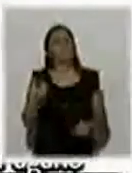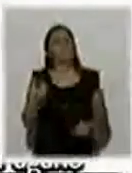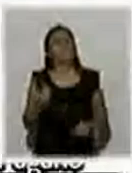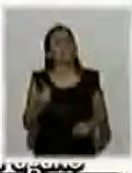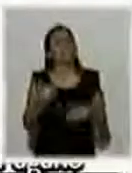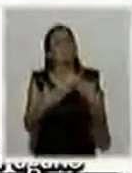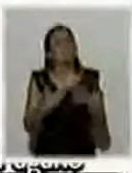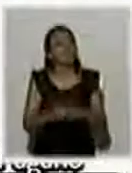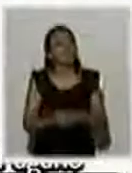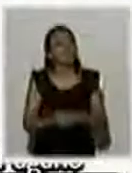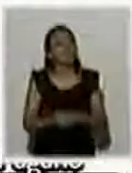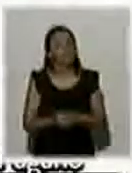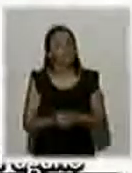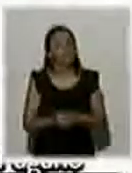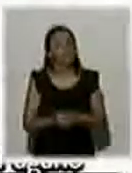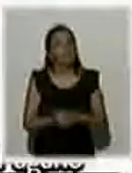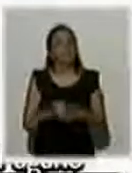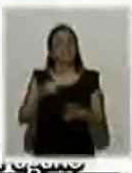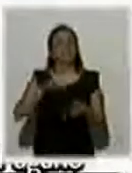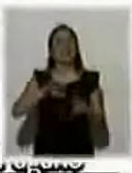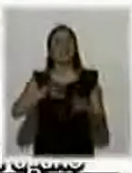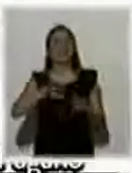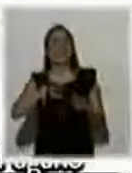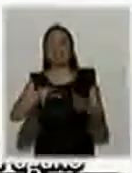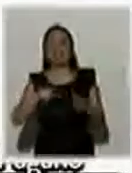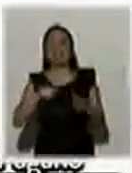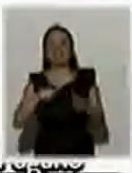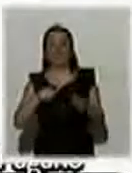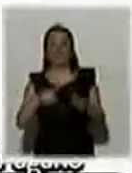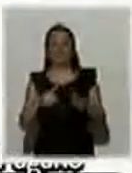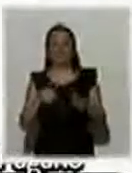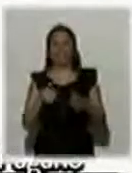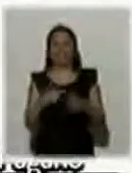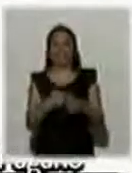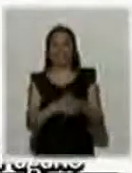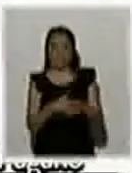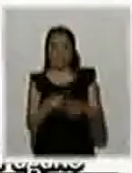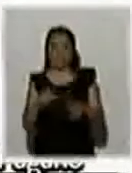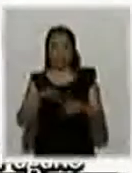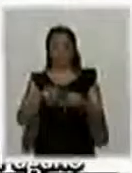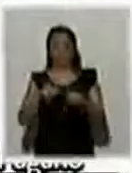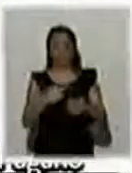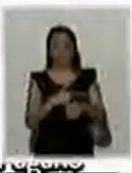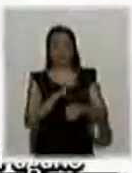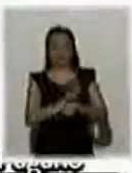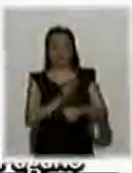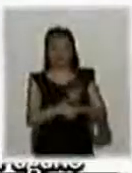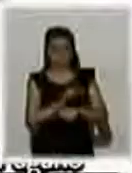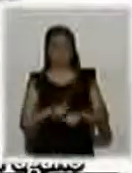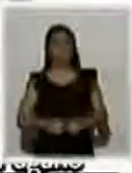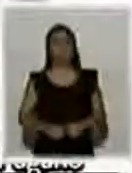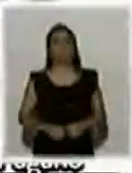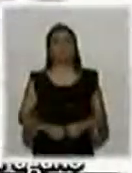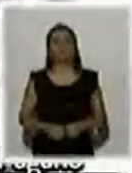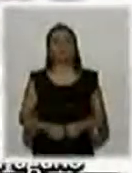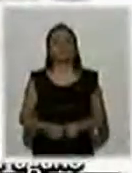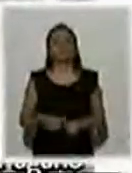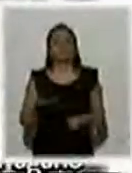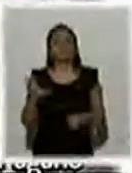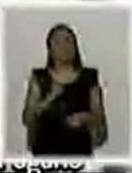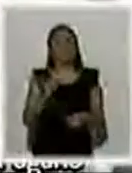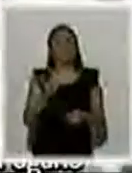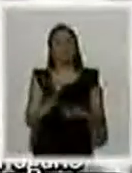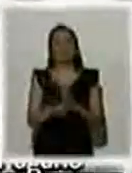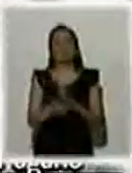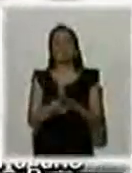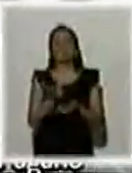del narcotráfico y todo lo que genera de destrucción de nuestras familias, de nuestros hijos,